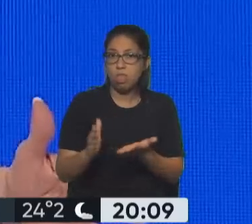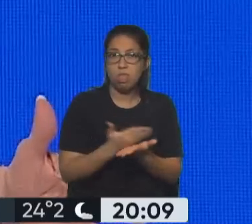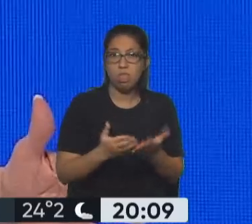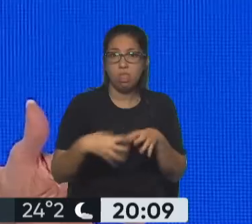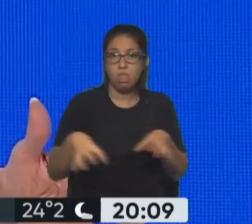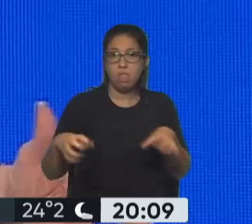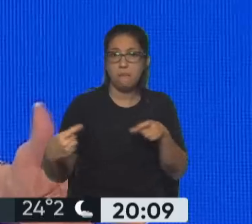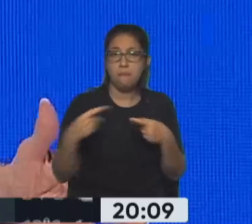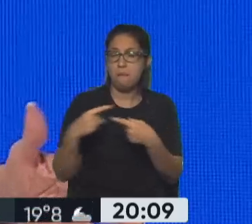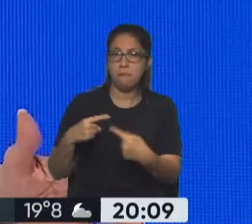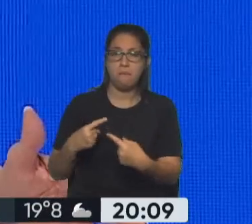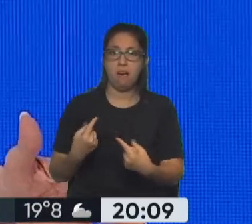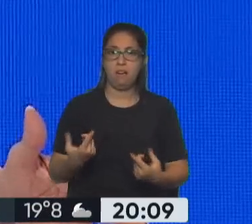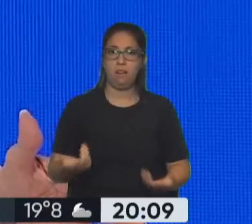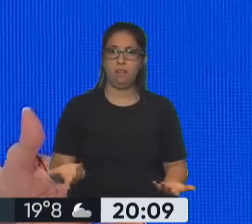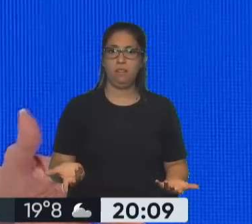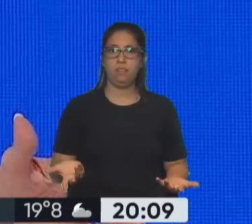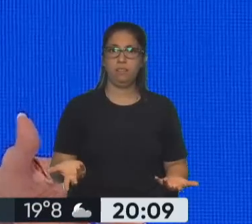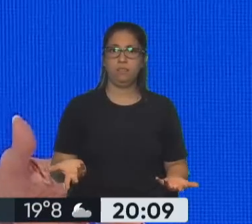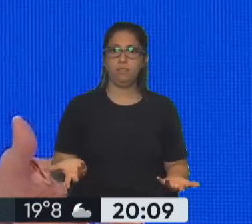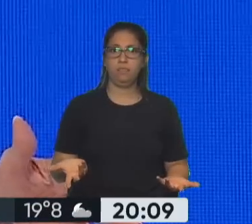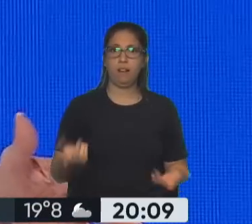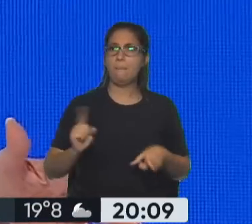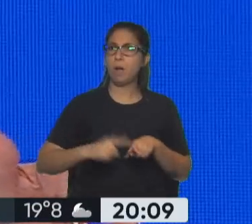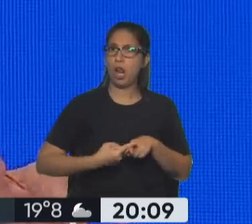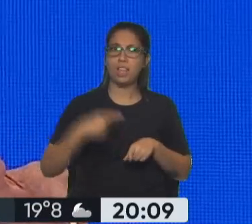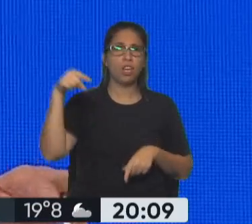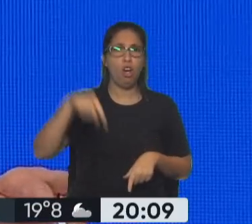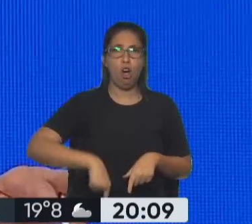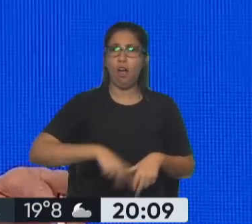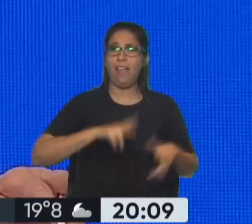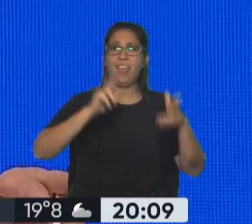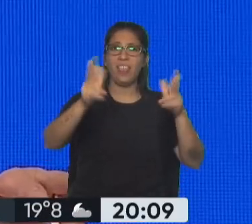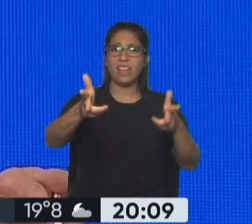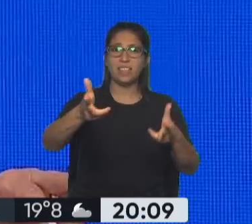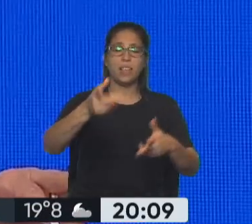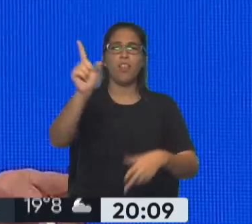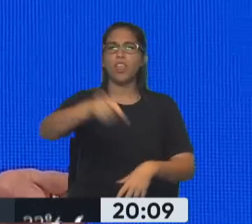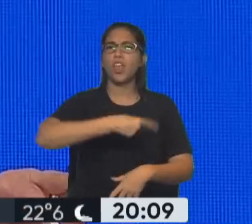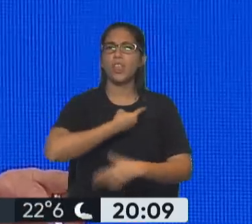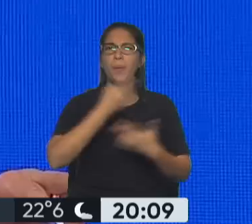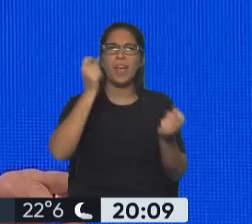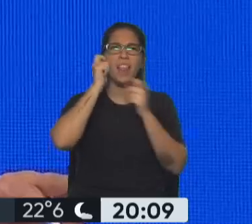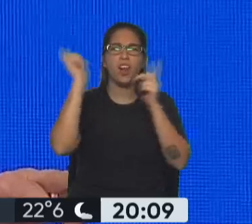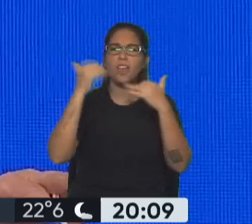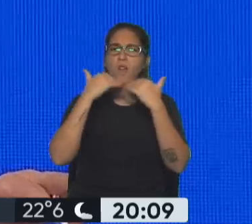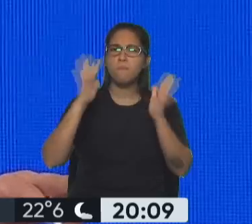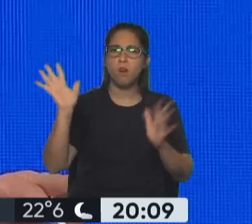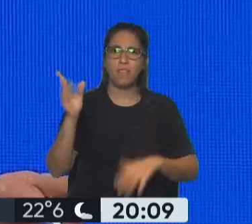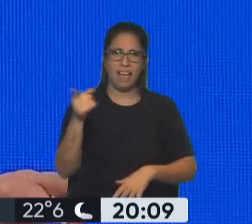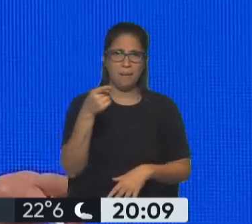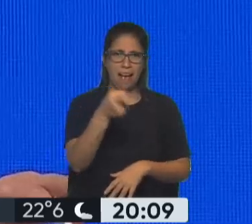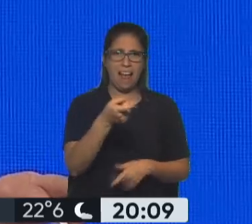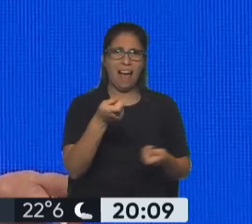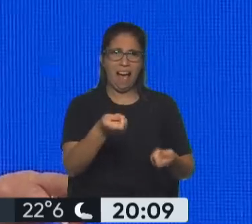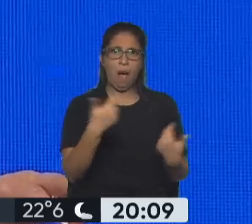y más enfrentado. ¿A quién le van a hacer creer los políticos hoy, cualquiera sea el origen, la idea, que van